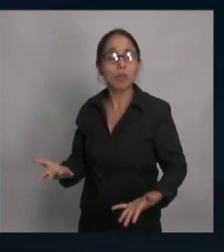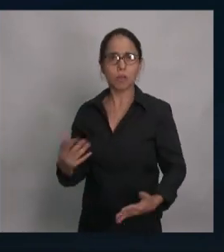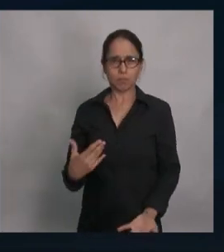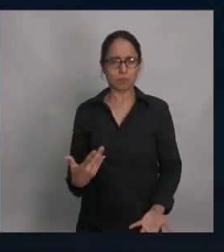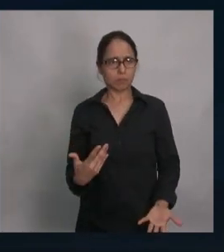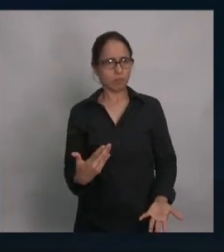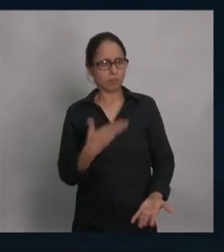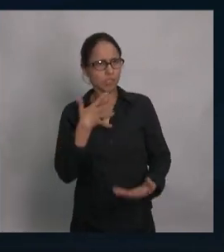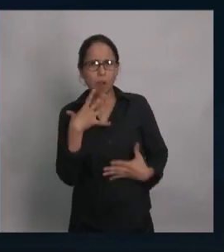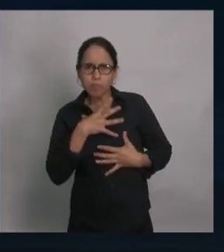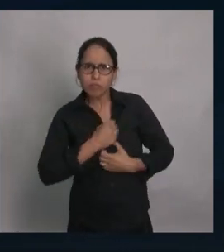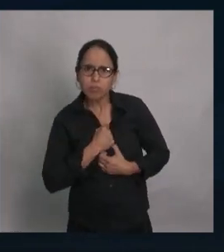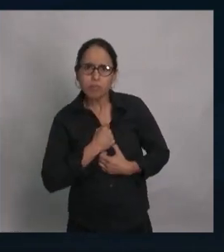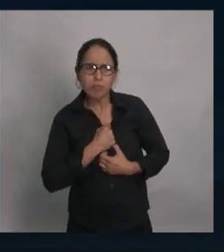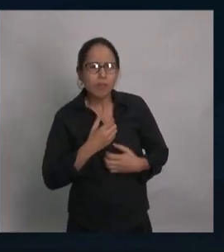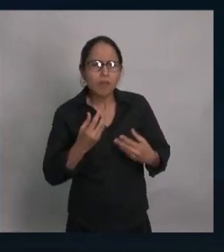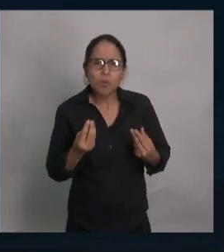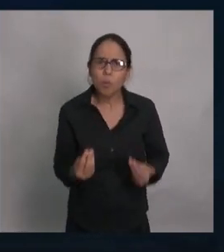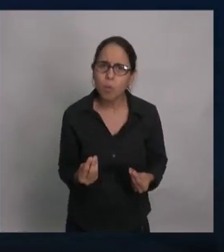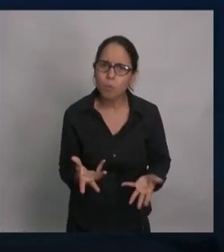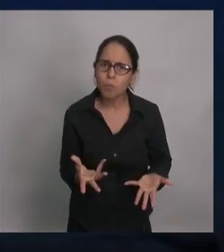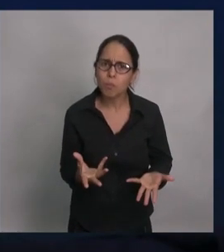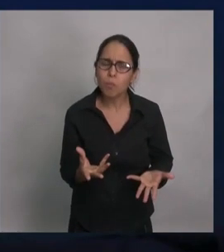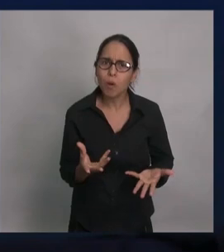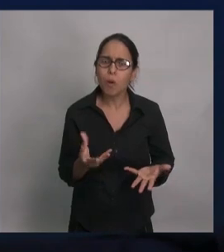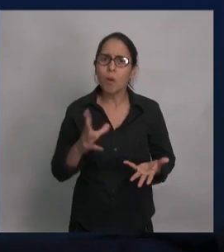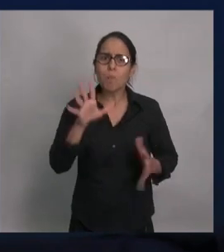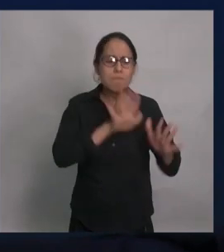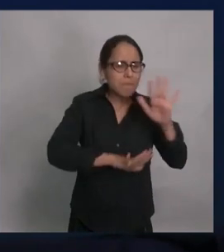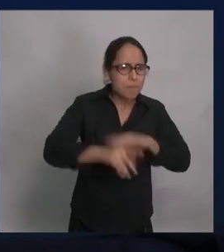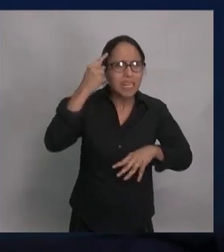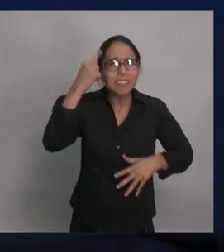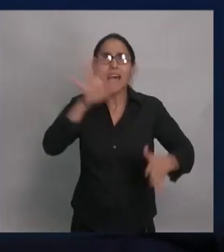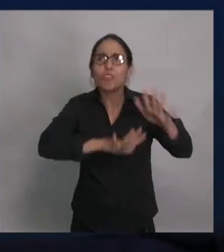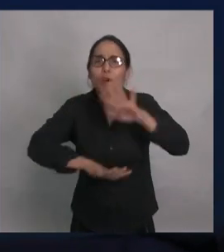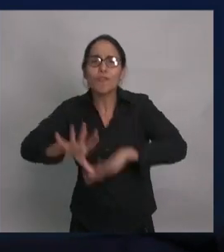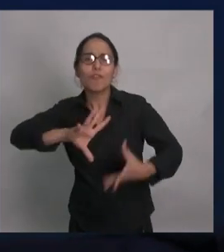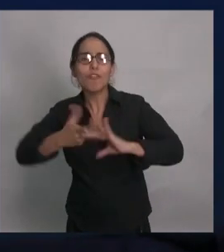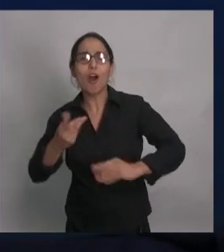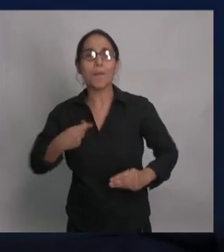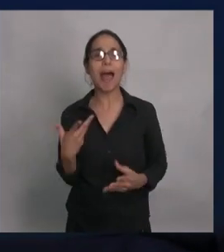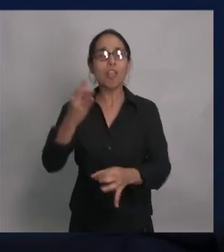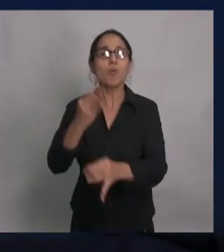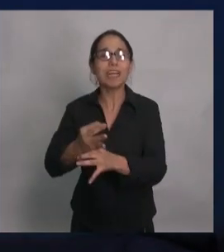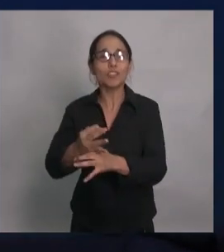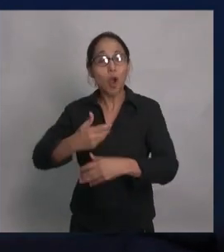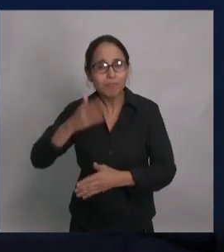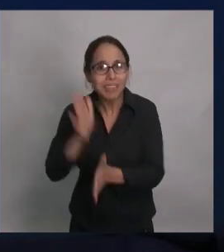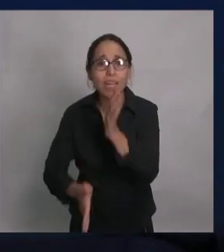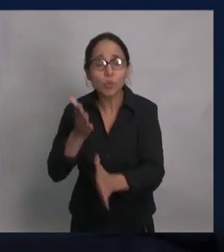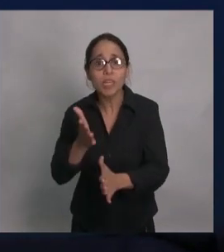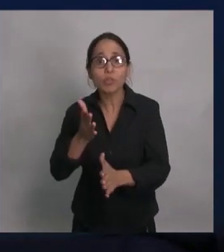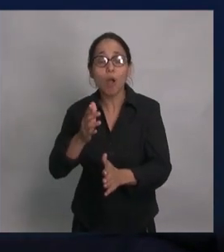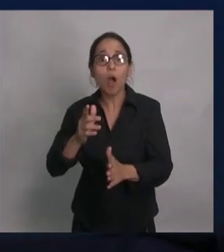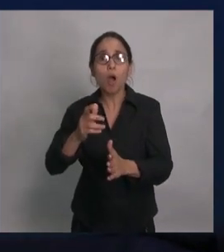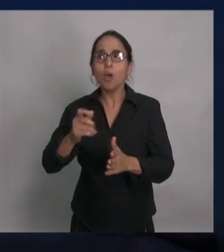¿Cómo con un proyecto que busca cambios estructurales, donde hablamos de educación gratuita, cómo le hacemos sentido a gente